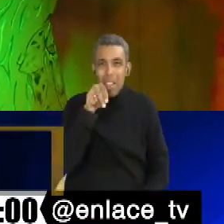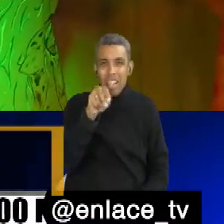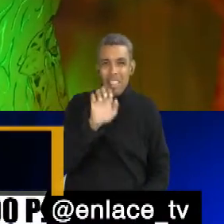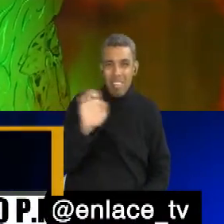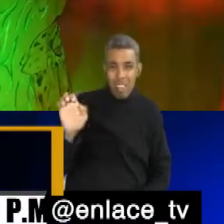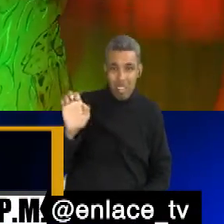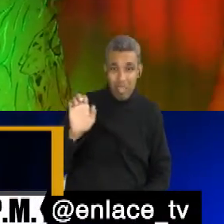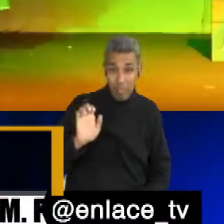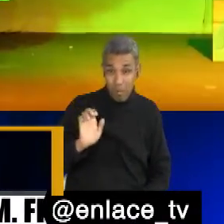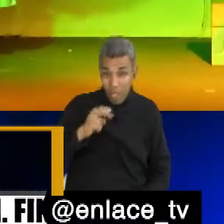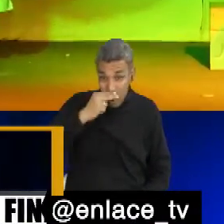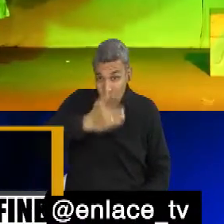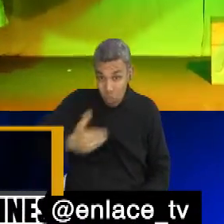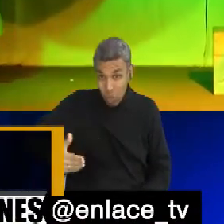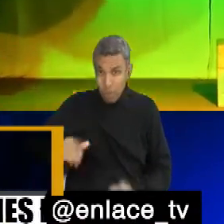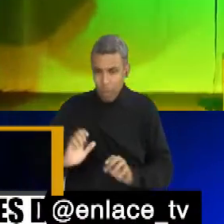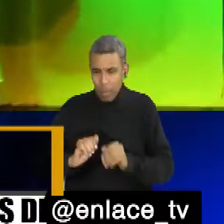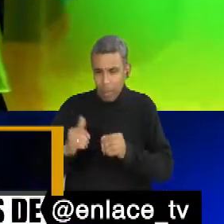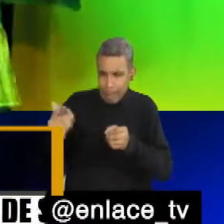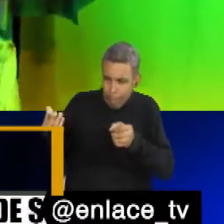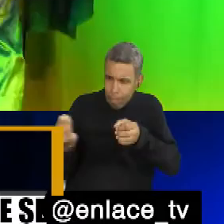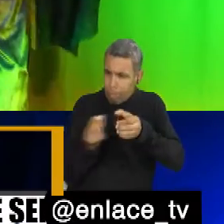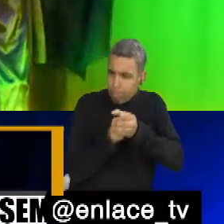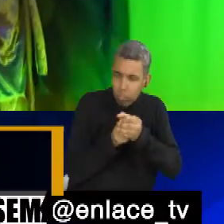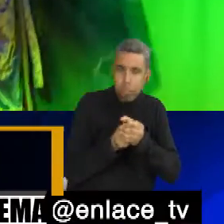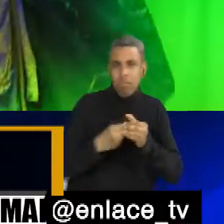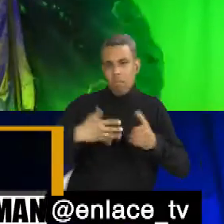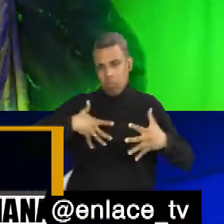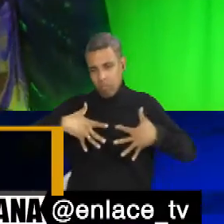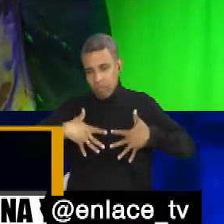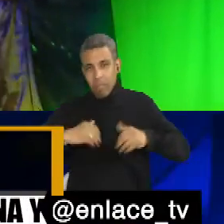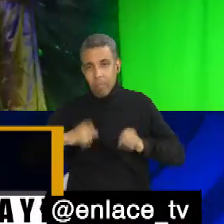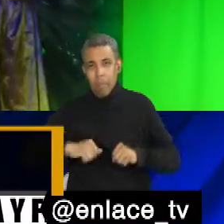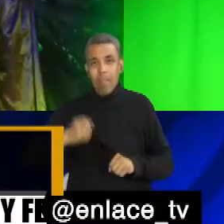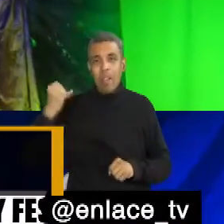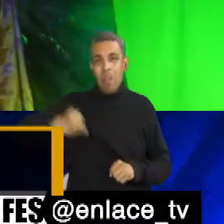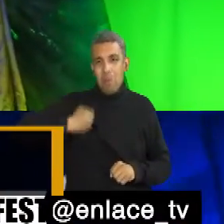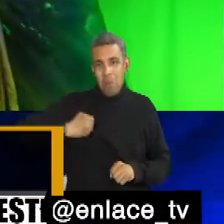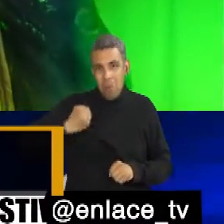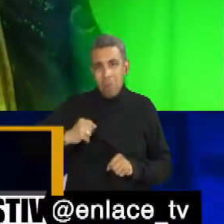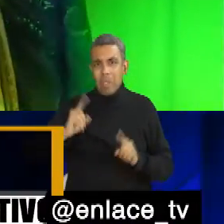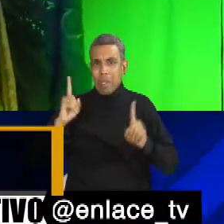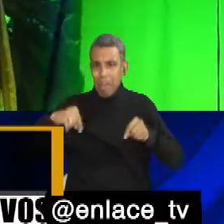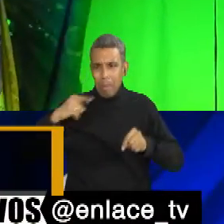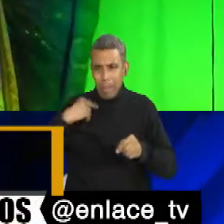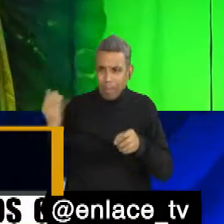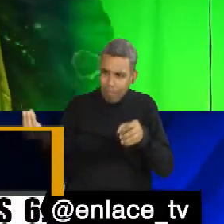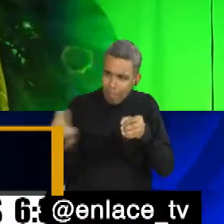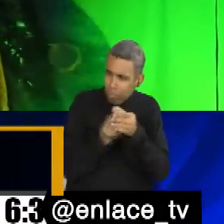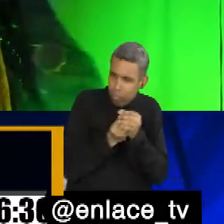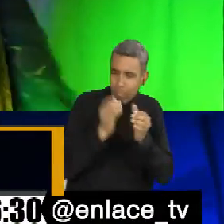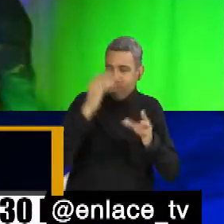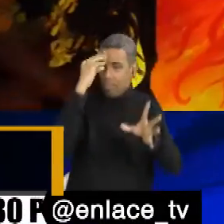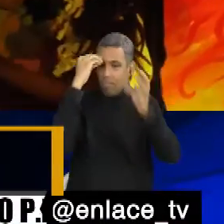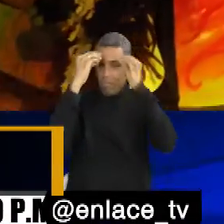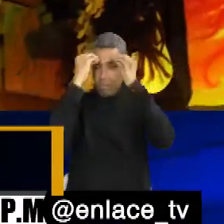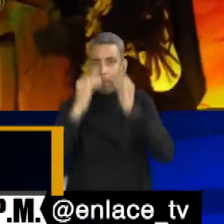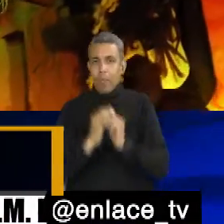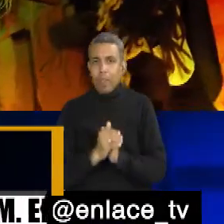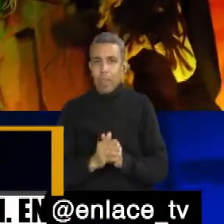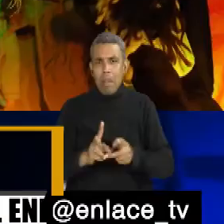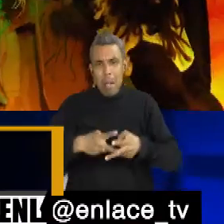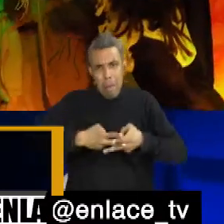de actuación para jóvenes. Hicimos clausura el pasado sábado con muestras de cada uno de esos talleres